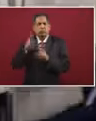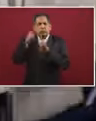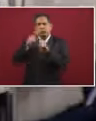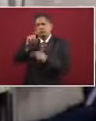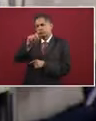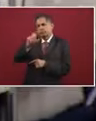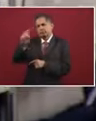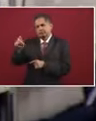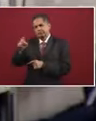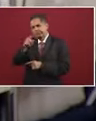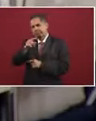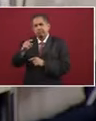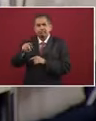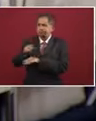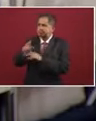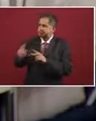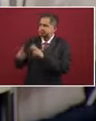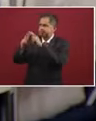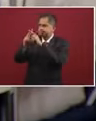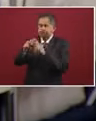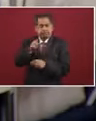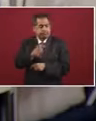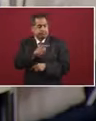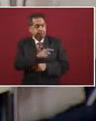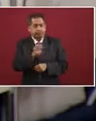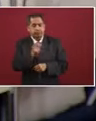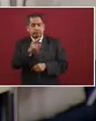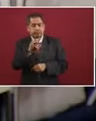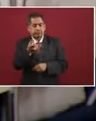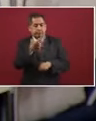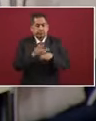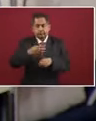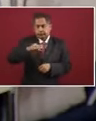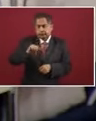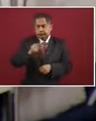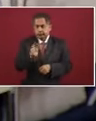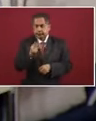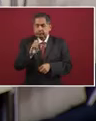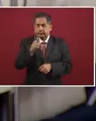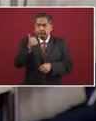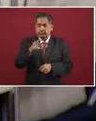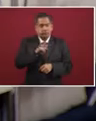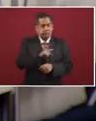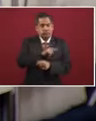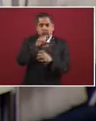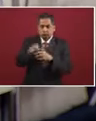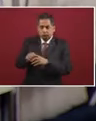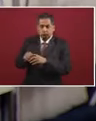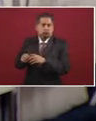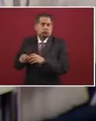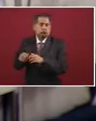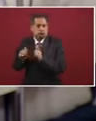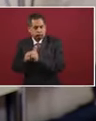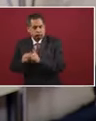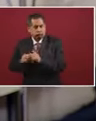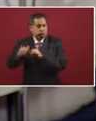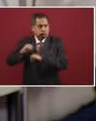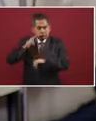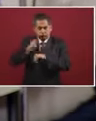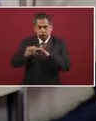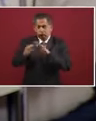esto del Acuerdo de París, que usted y la subsecretaria Marta Delgado han, ahora sí que codirigen y han hablado a